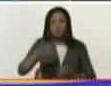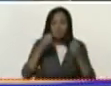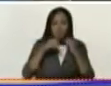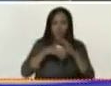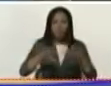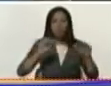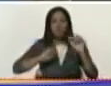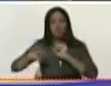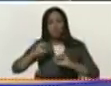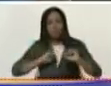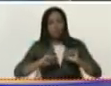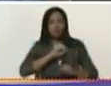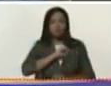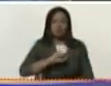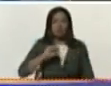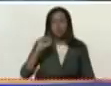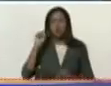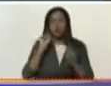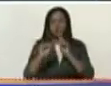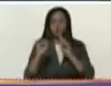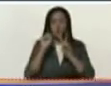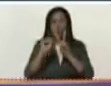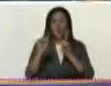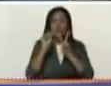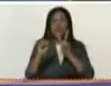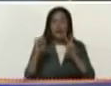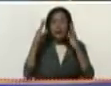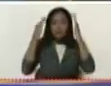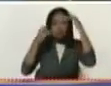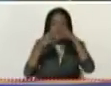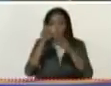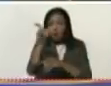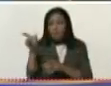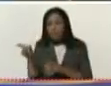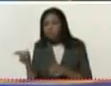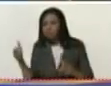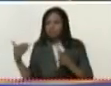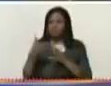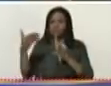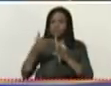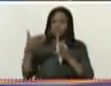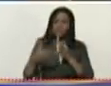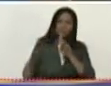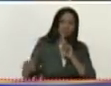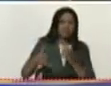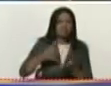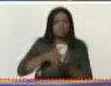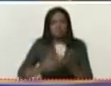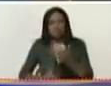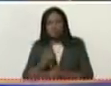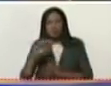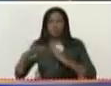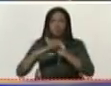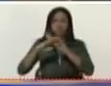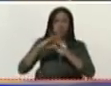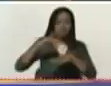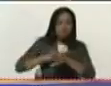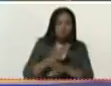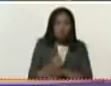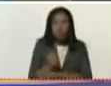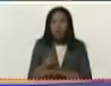del movimiento Somos Venezuela para atender a todas las víctimas de esa guerra económica y del bloqueo. Un